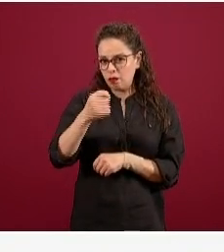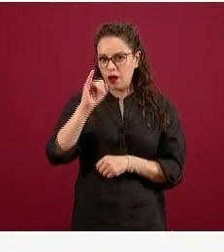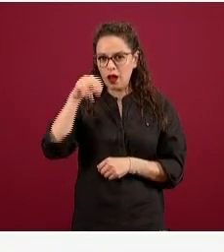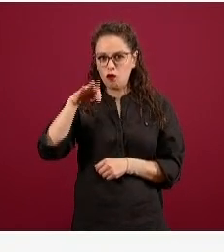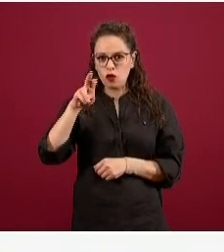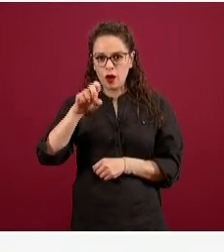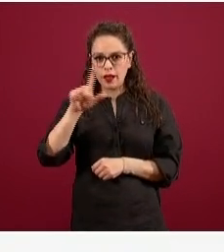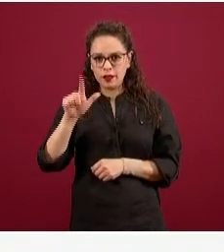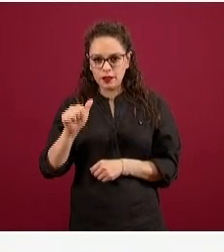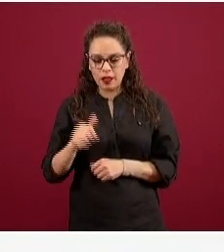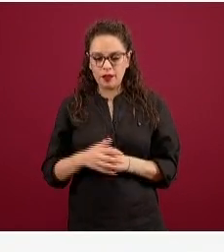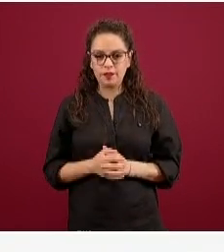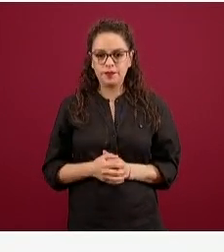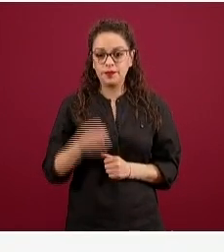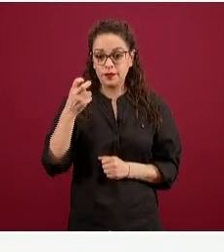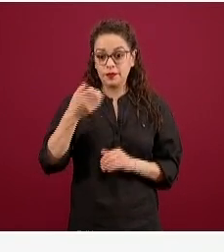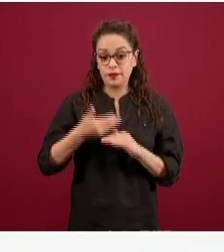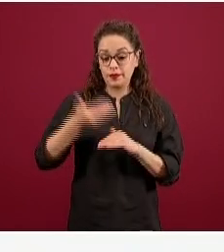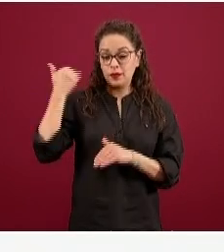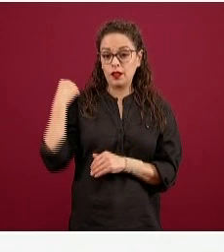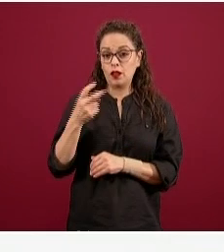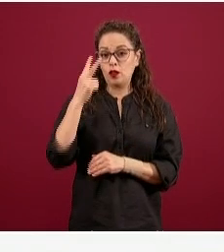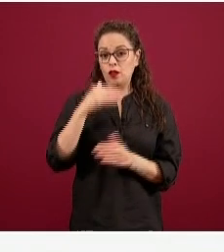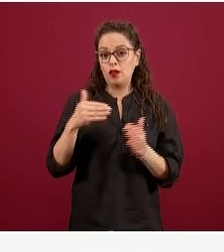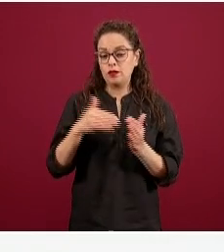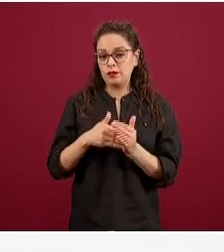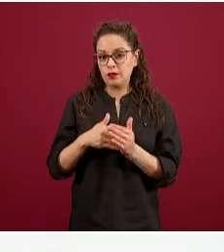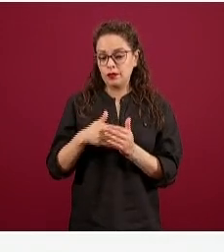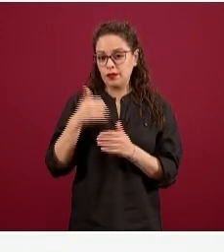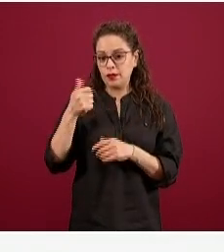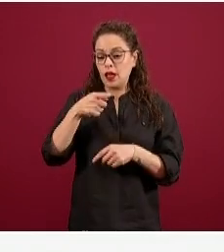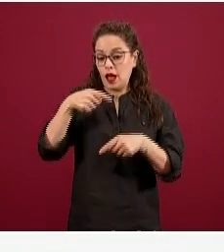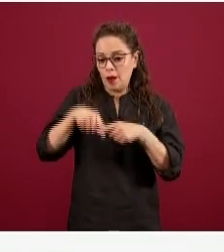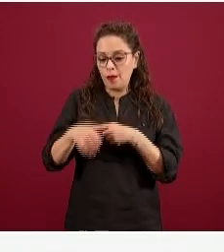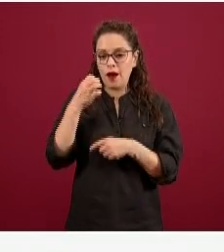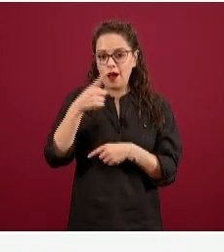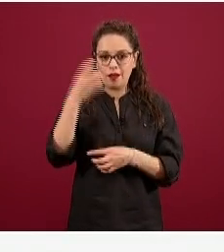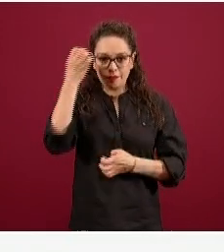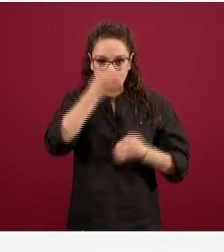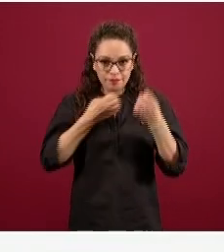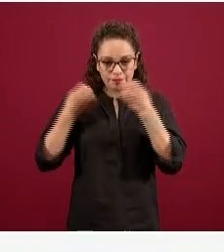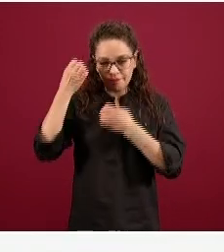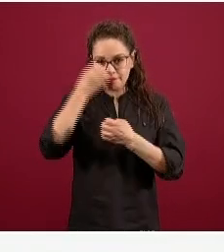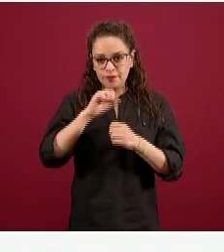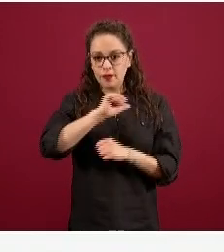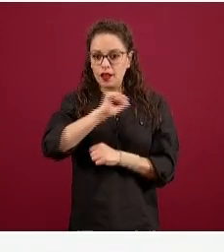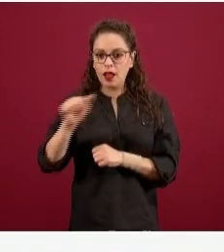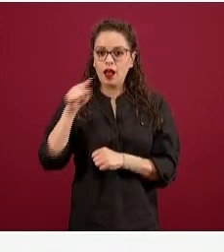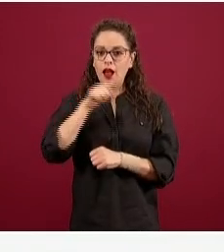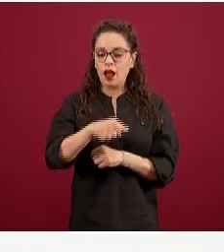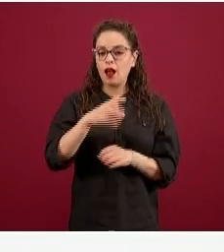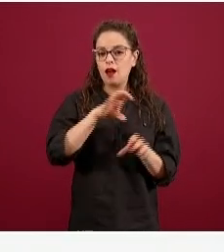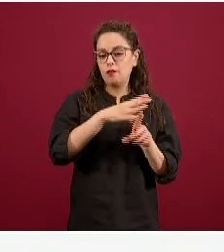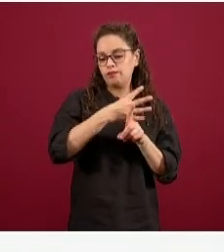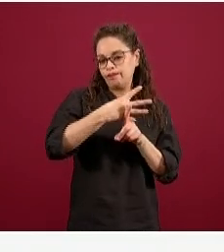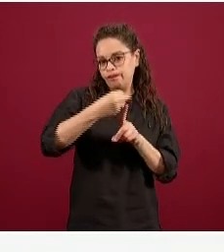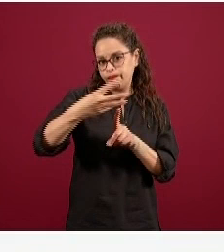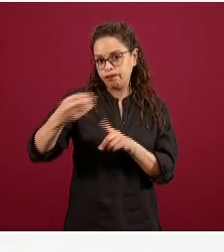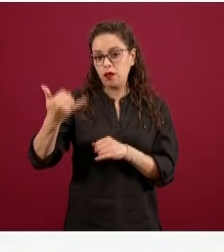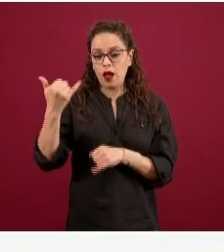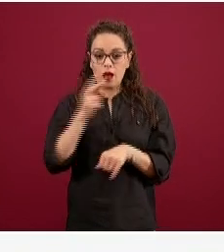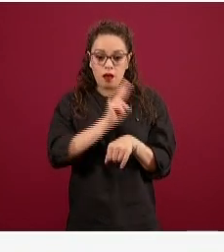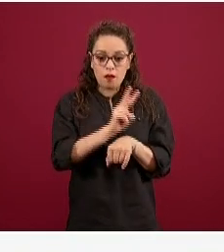con el modelo Sentinel. Y esto tiene 2 componentes, la vigilancia clínico-epidemiológica y la vigilancia por